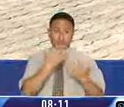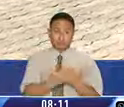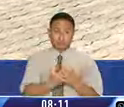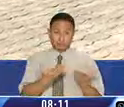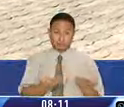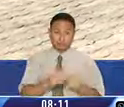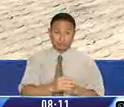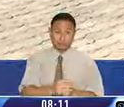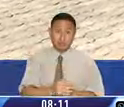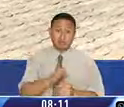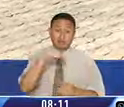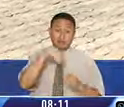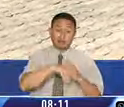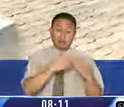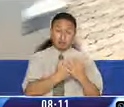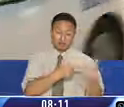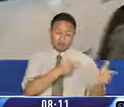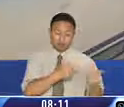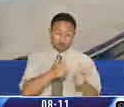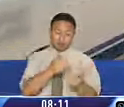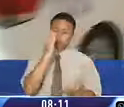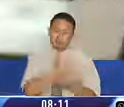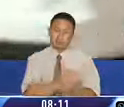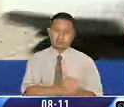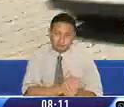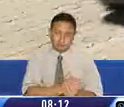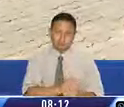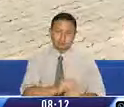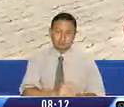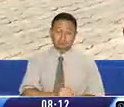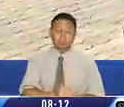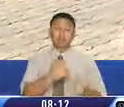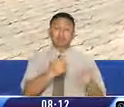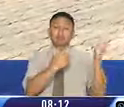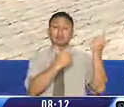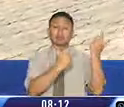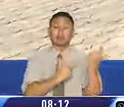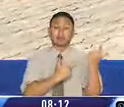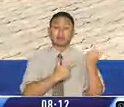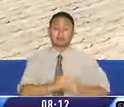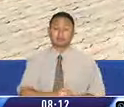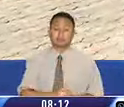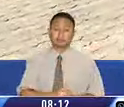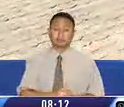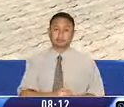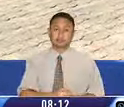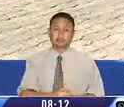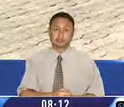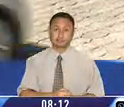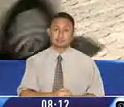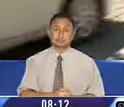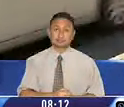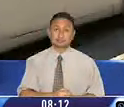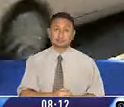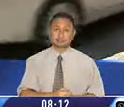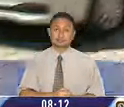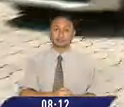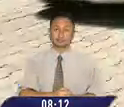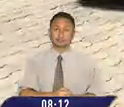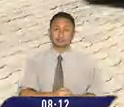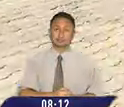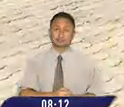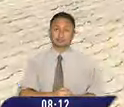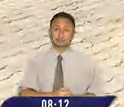una matanza al interior del centro penitenciario. El arma encontrada en los exteriores era de largo alcance y estaría en